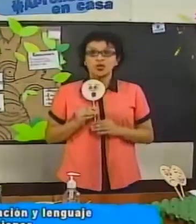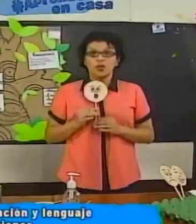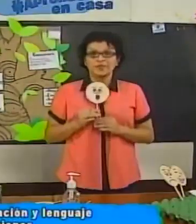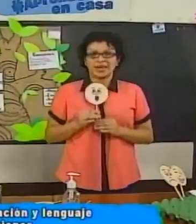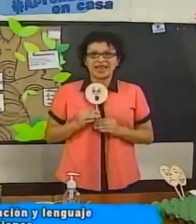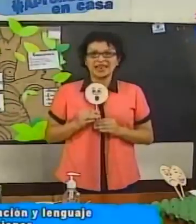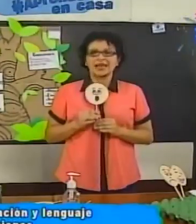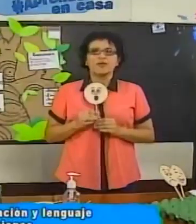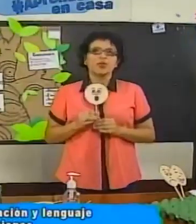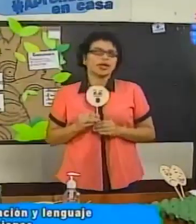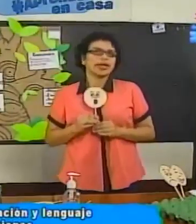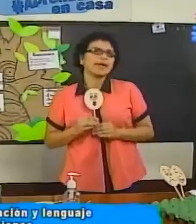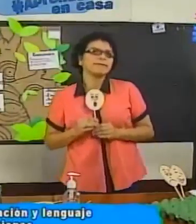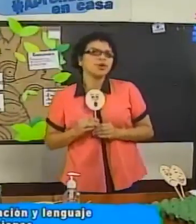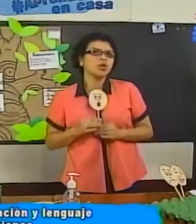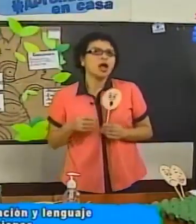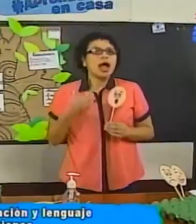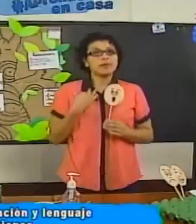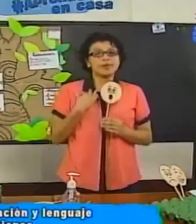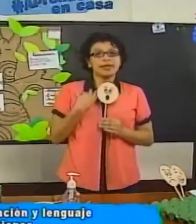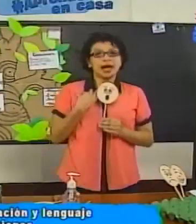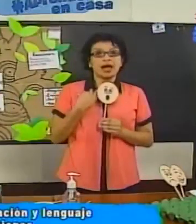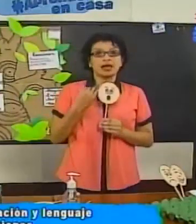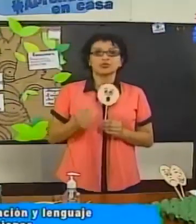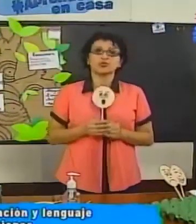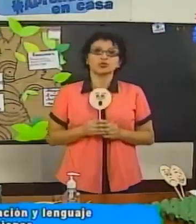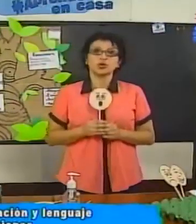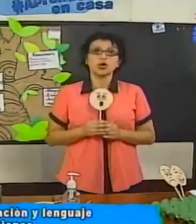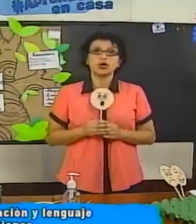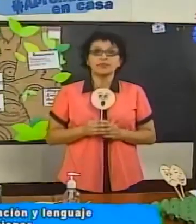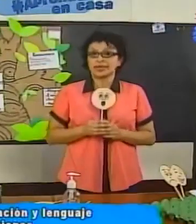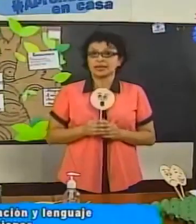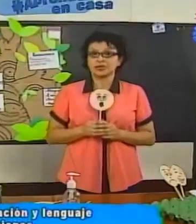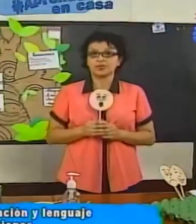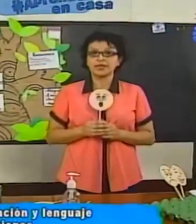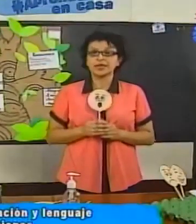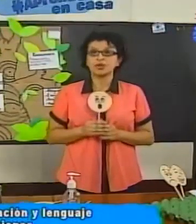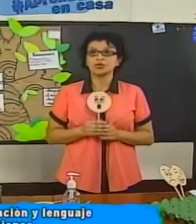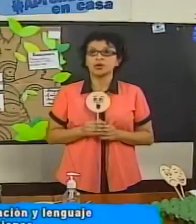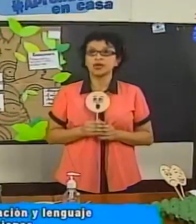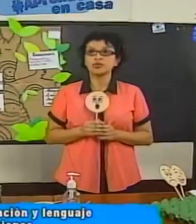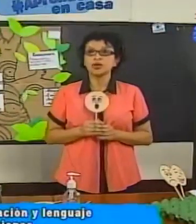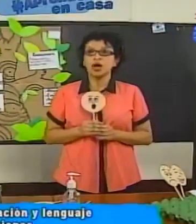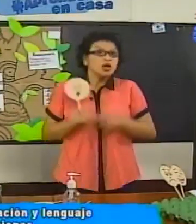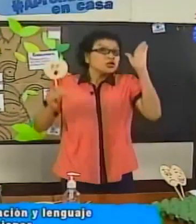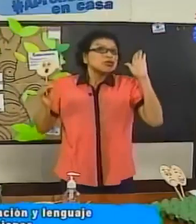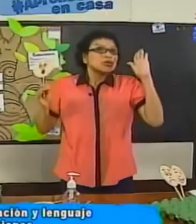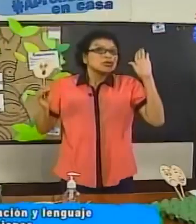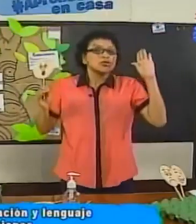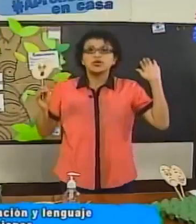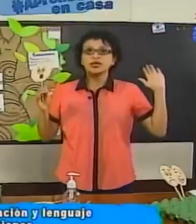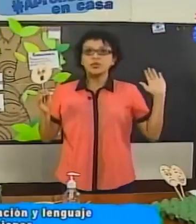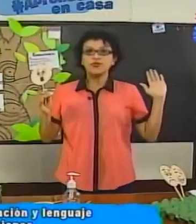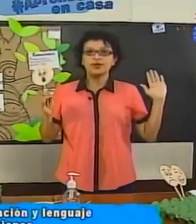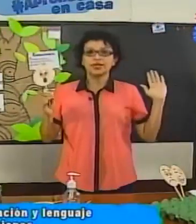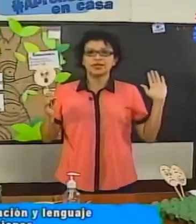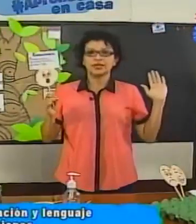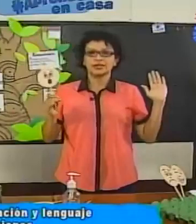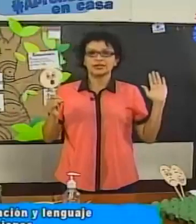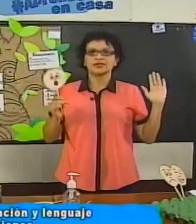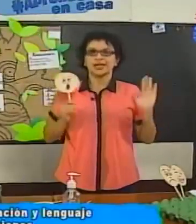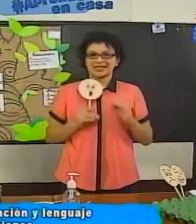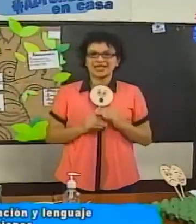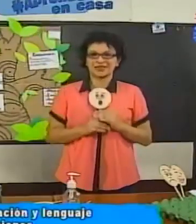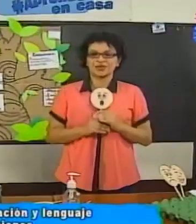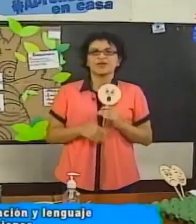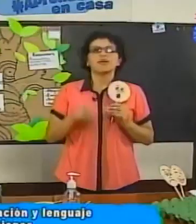Susto. ¿Verdad? Por ejemplo, a mí me da susto, me da sorpresa cuando hay un sonido muy fuerte.